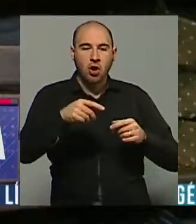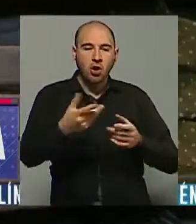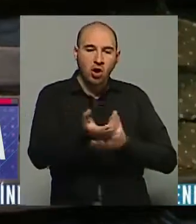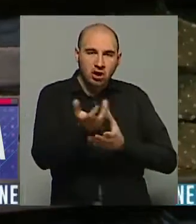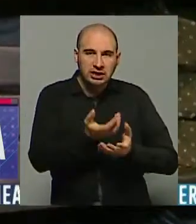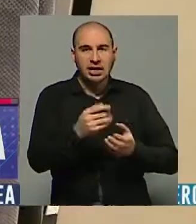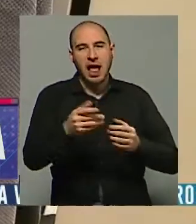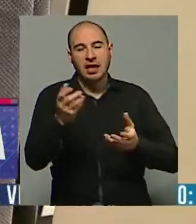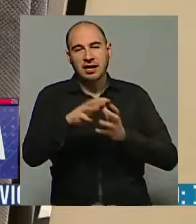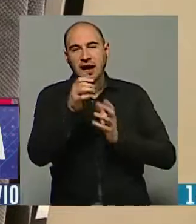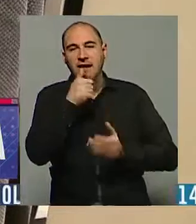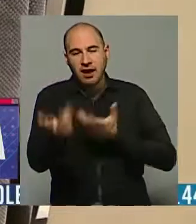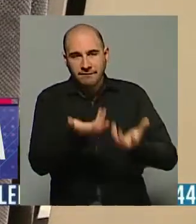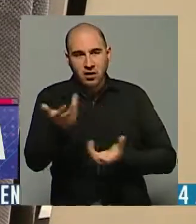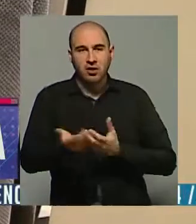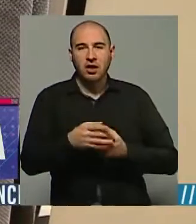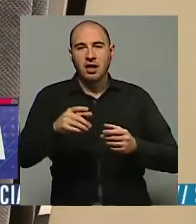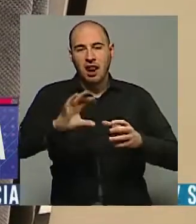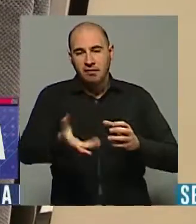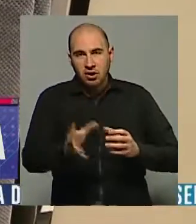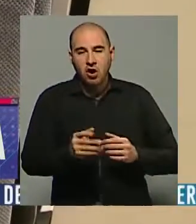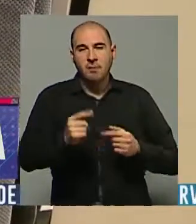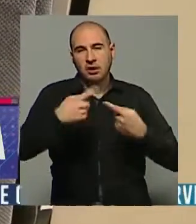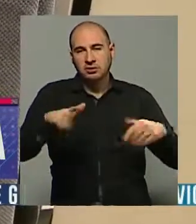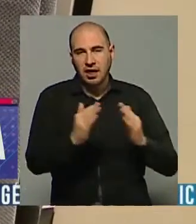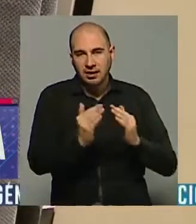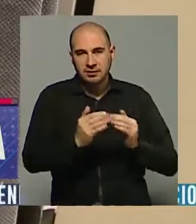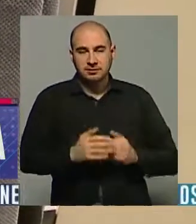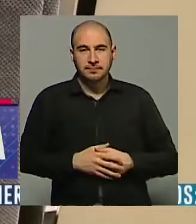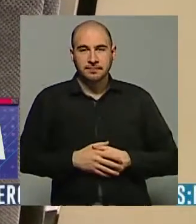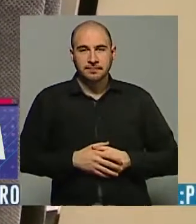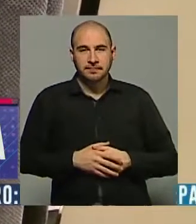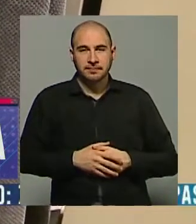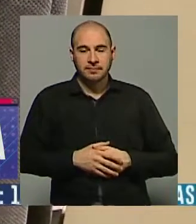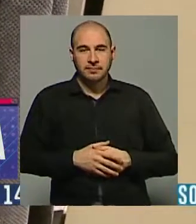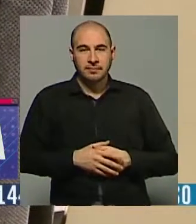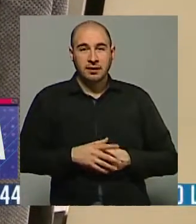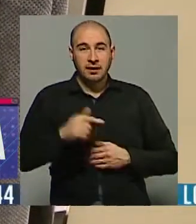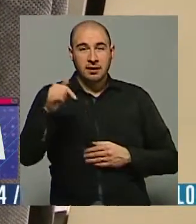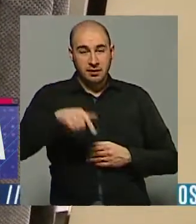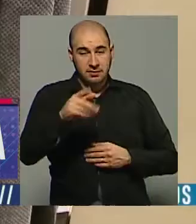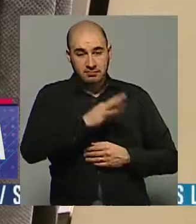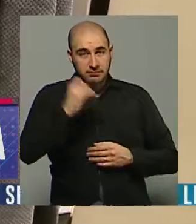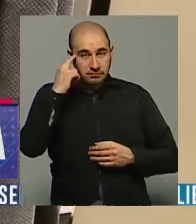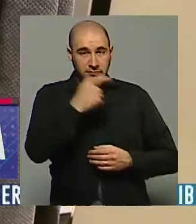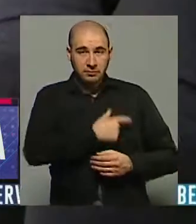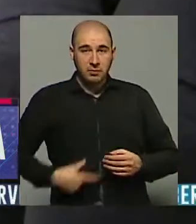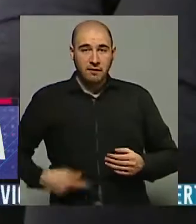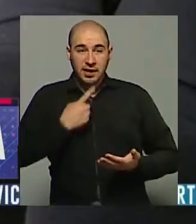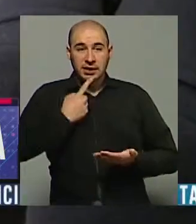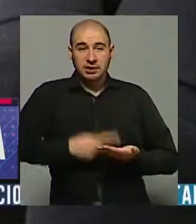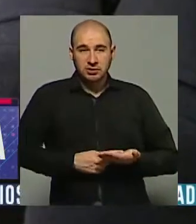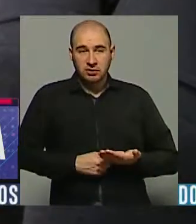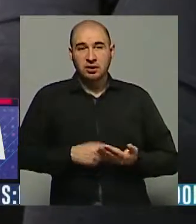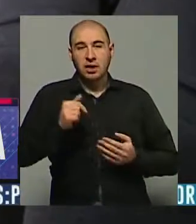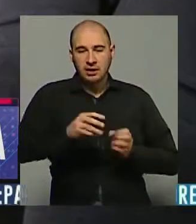cocina, calefones, lavarropas, electrodomésticos fundamentalmente. Así que desde este punto de vista el gobierno toma la decisión